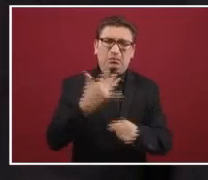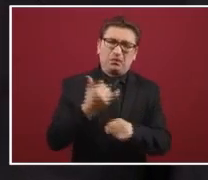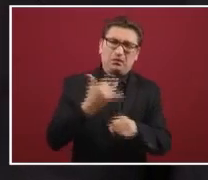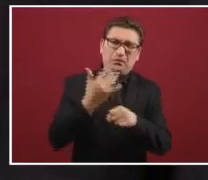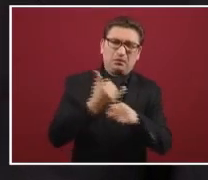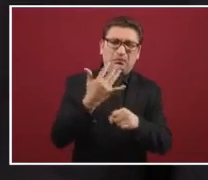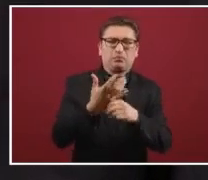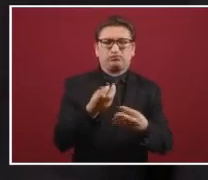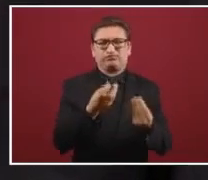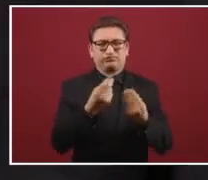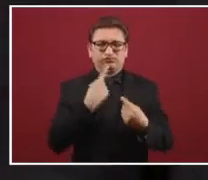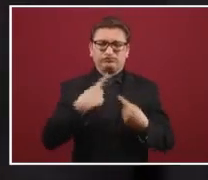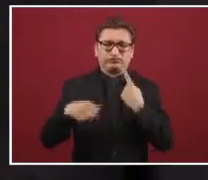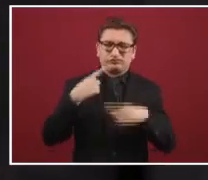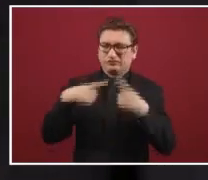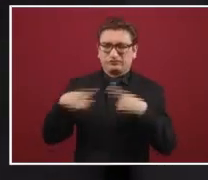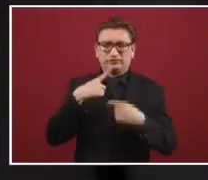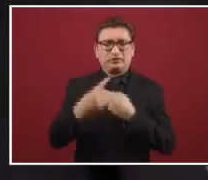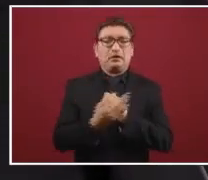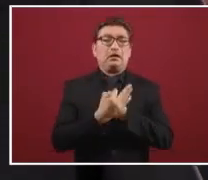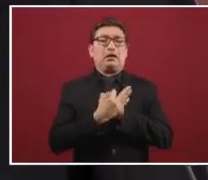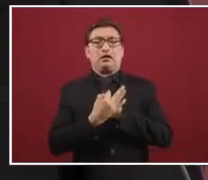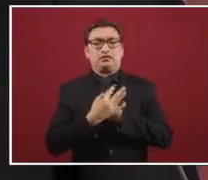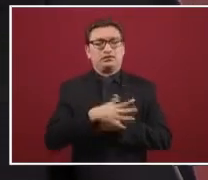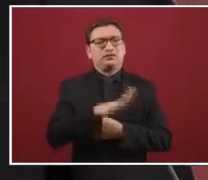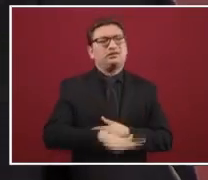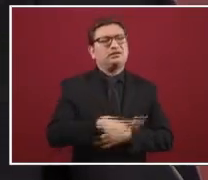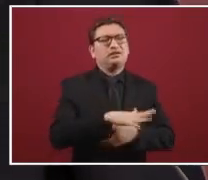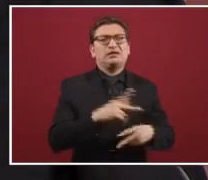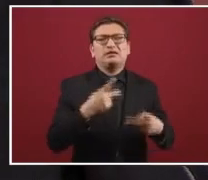amparos, de gente que